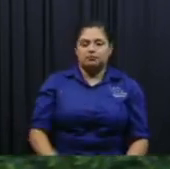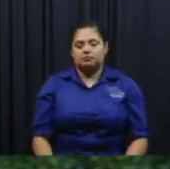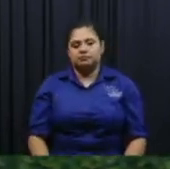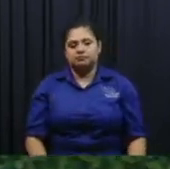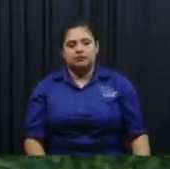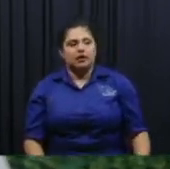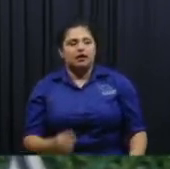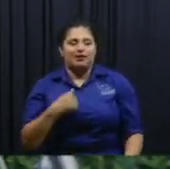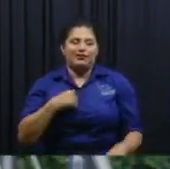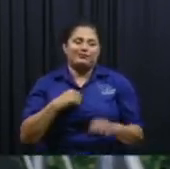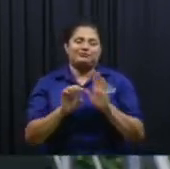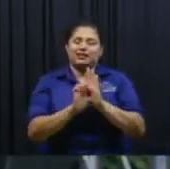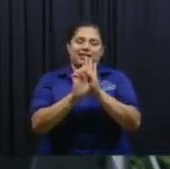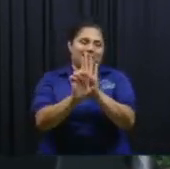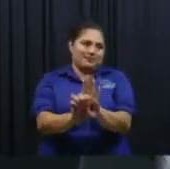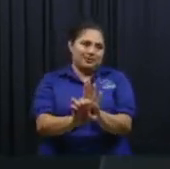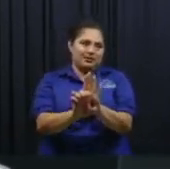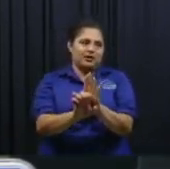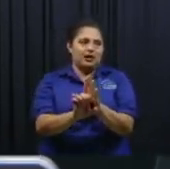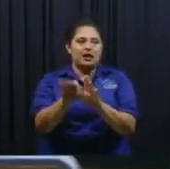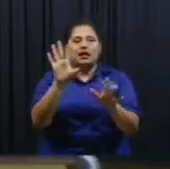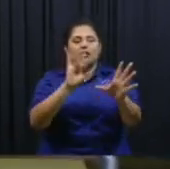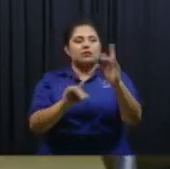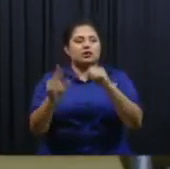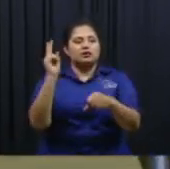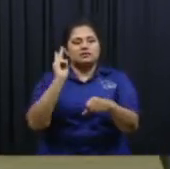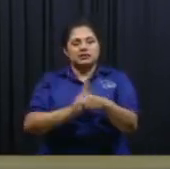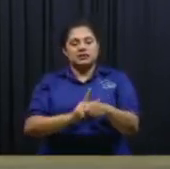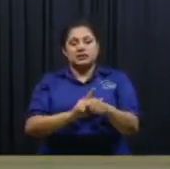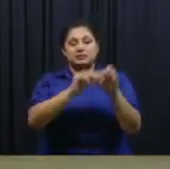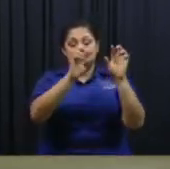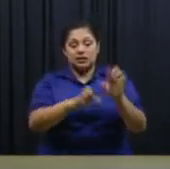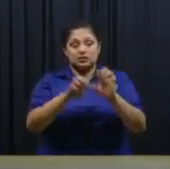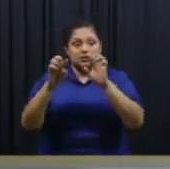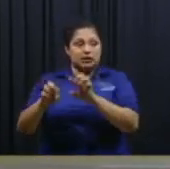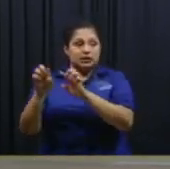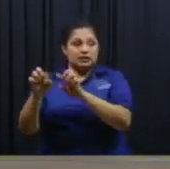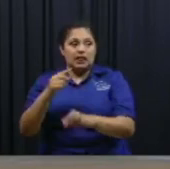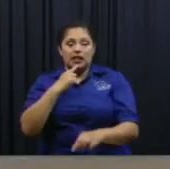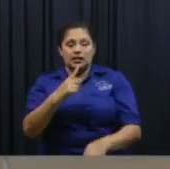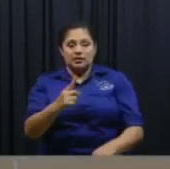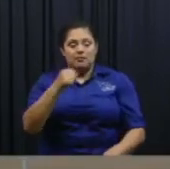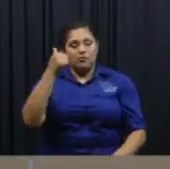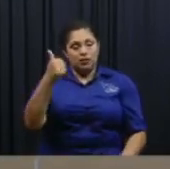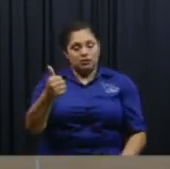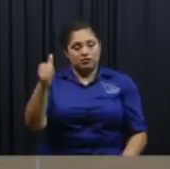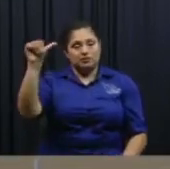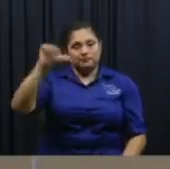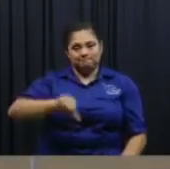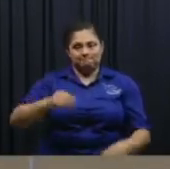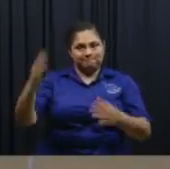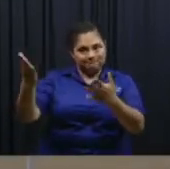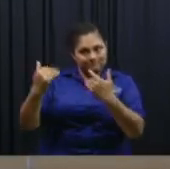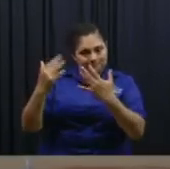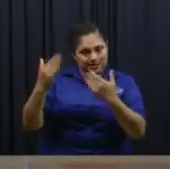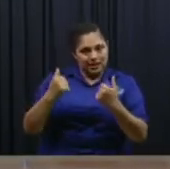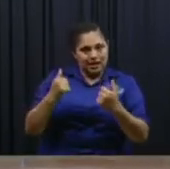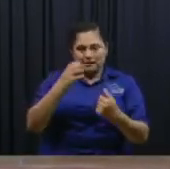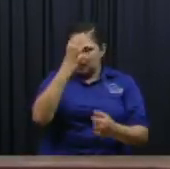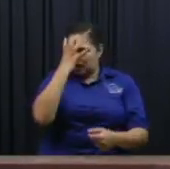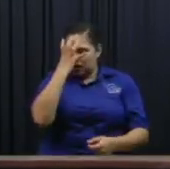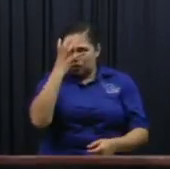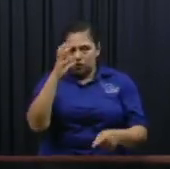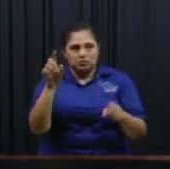poner un ejemplo hermano que a veces la gente le dice Bueno a lo malo llama al impío